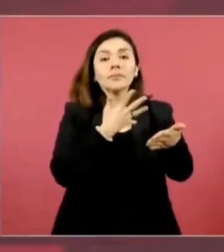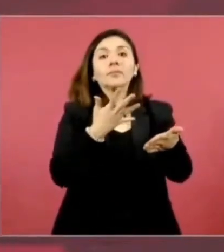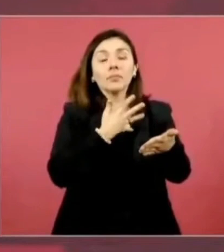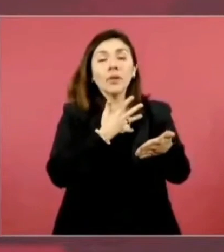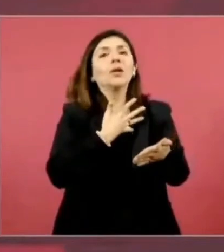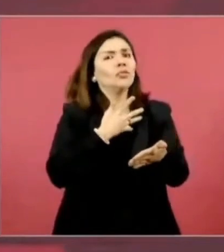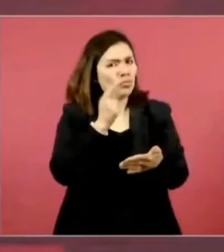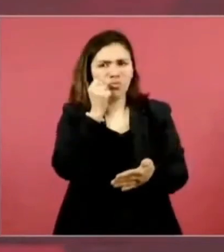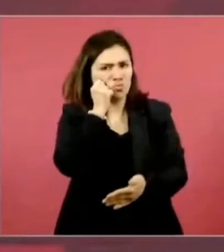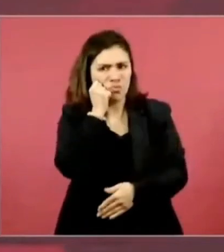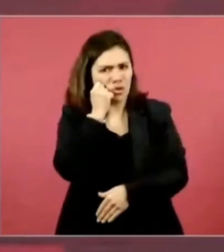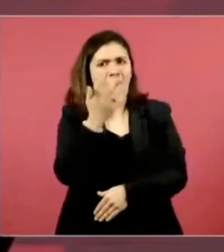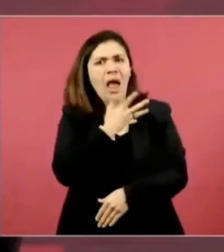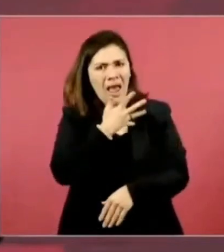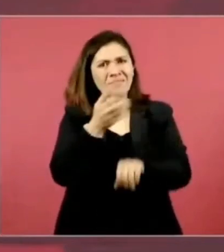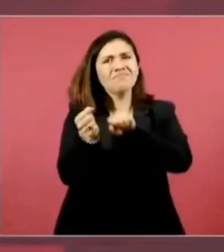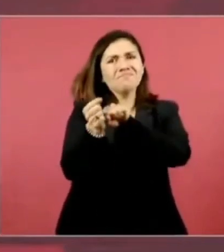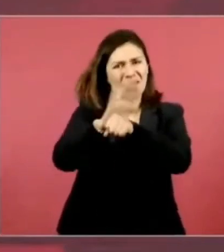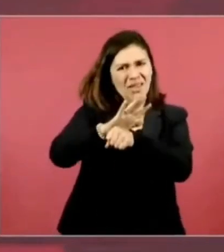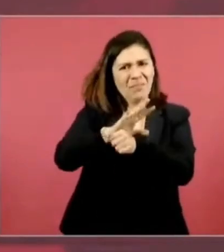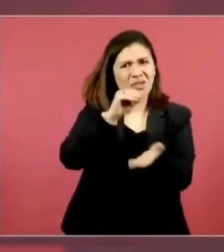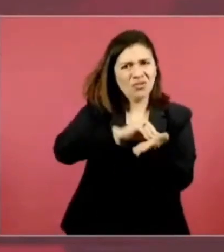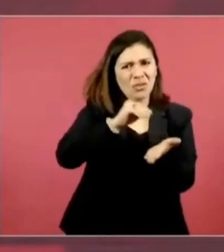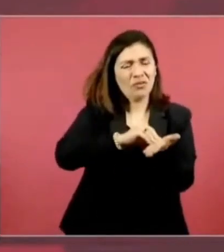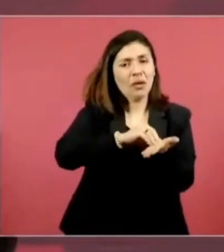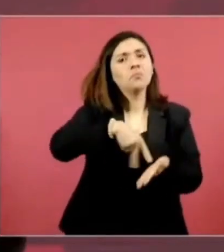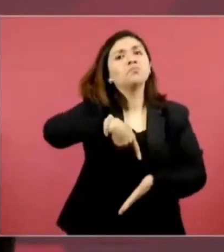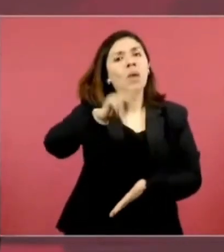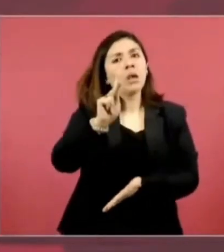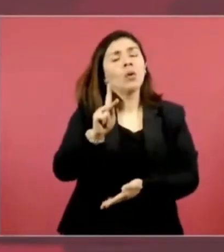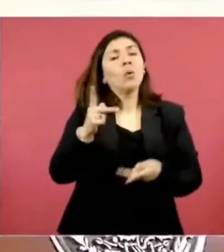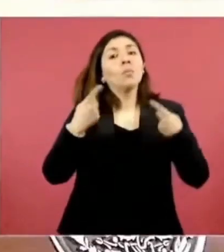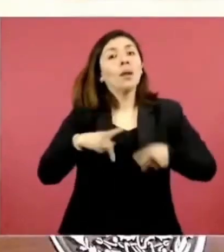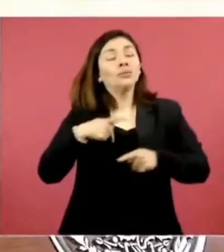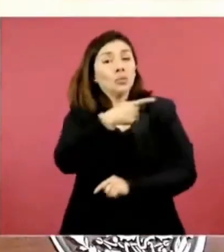pandemia, una disminución de la pobreza en México.